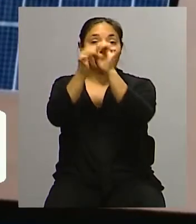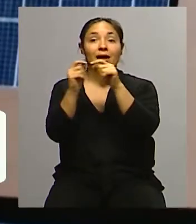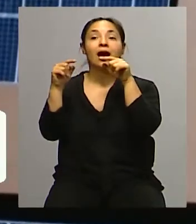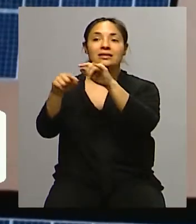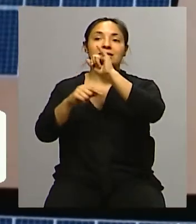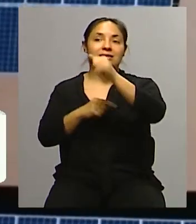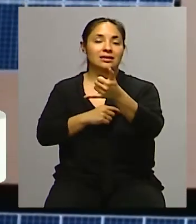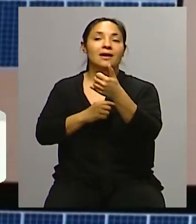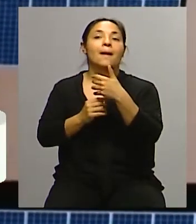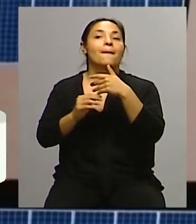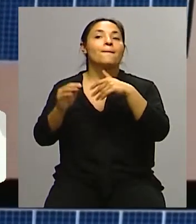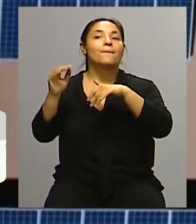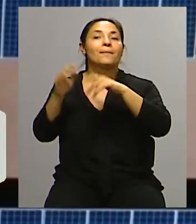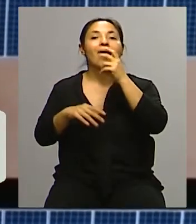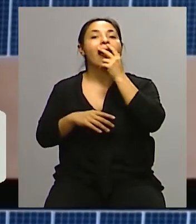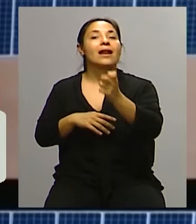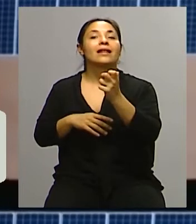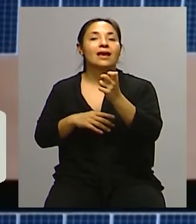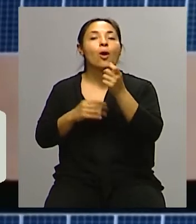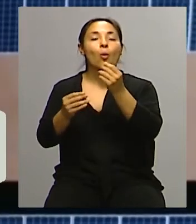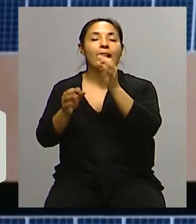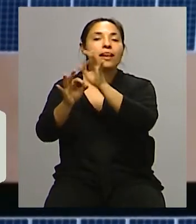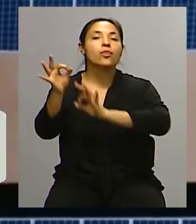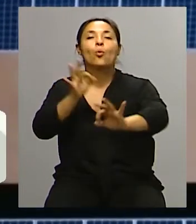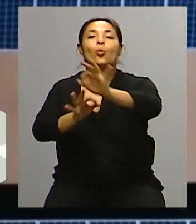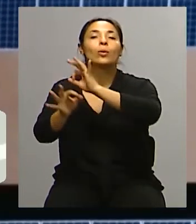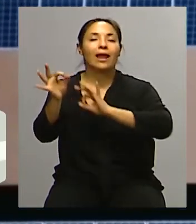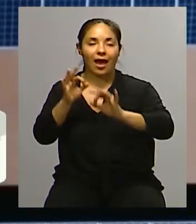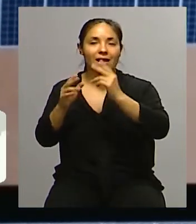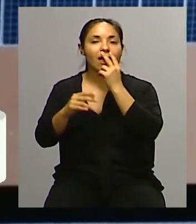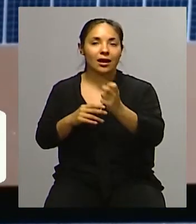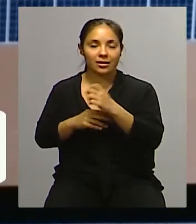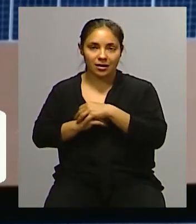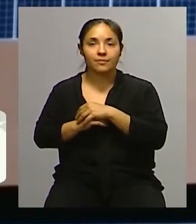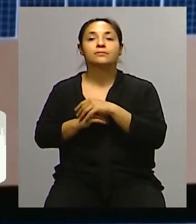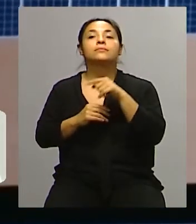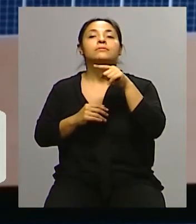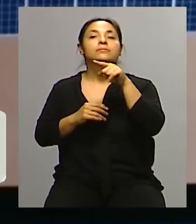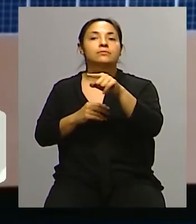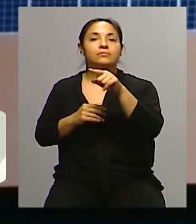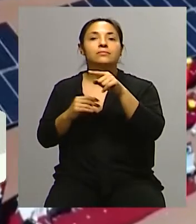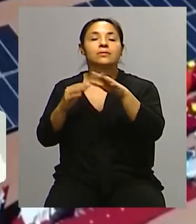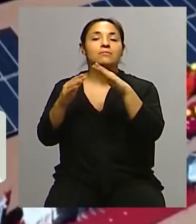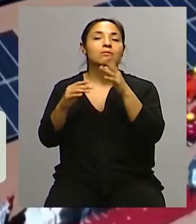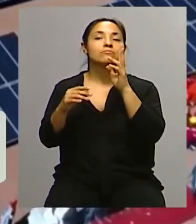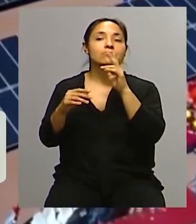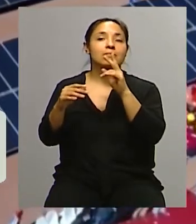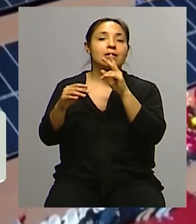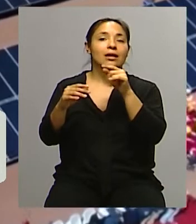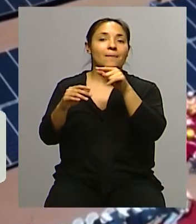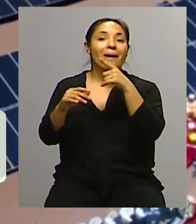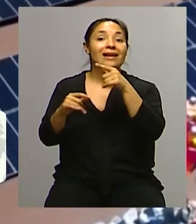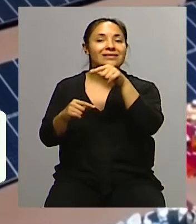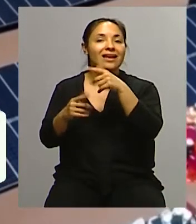que más controversia genera, es la energía nuclear. La energía nuclear, en definitiva, en el horizonte termina viéndose como la que nos va a